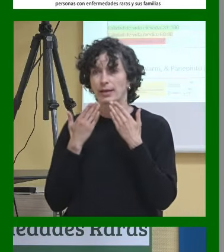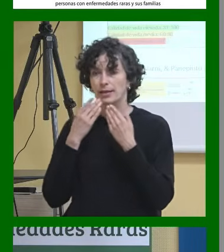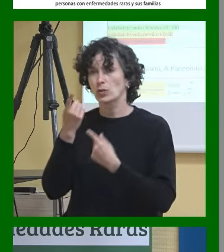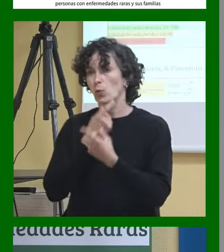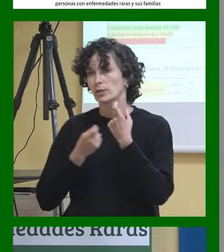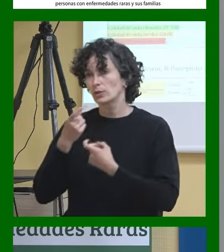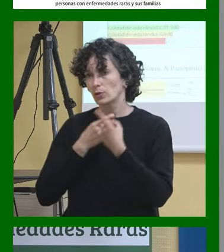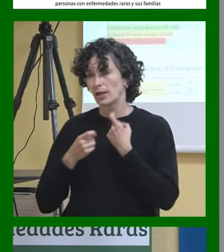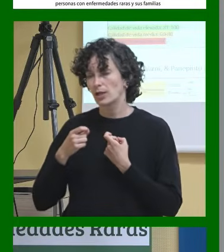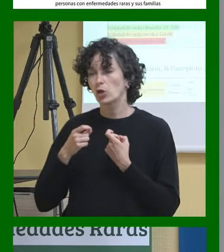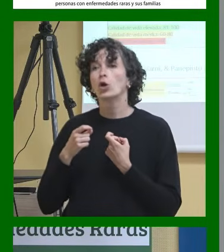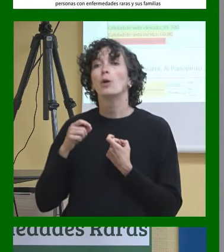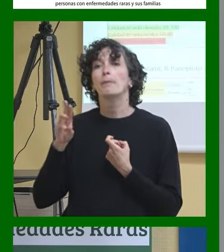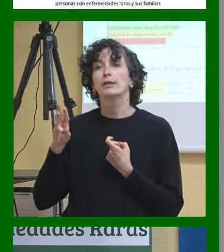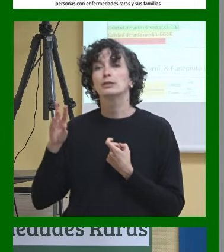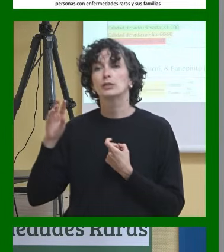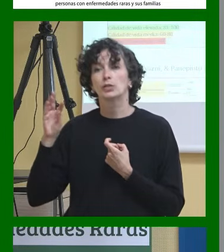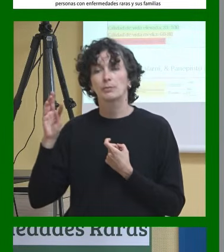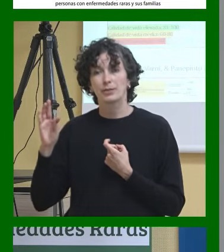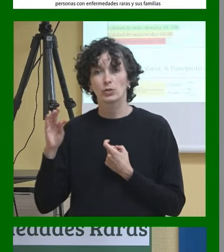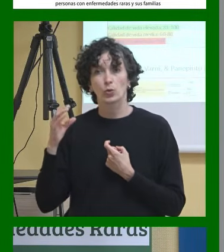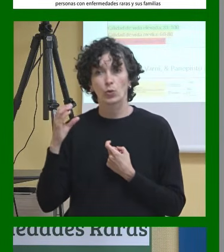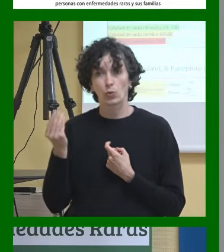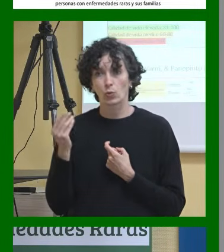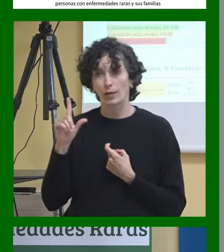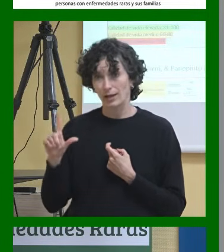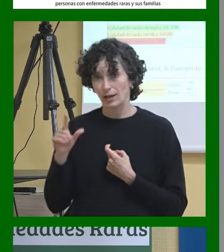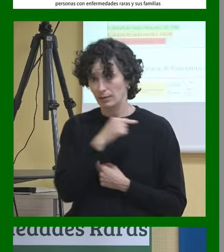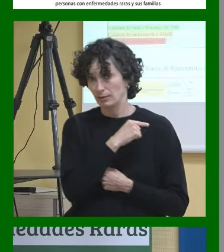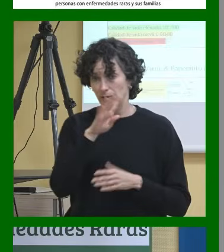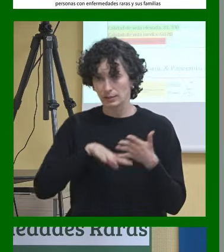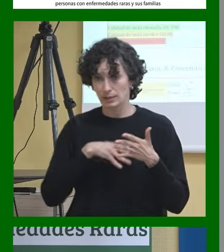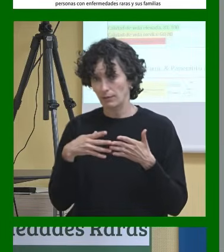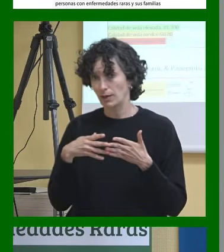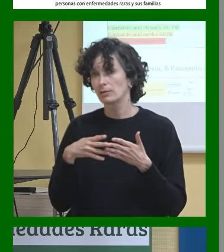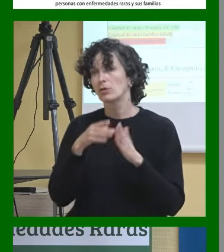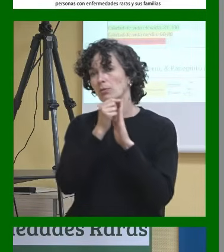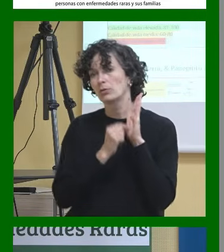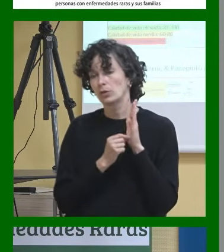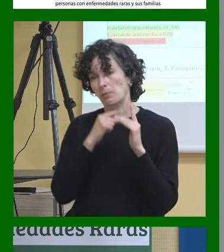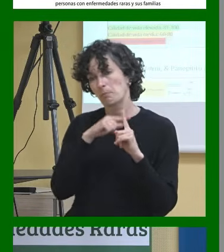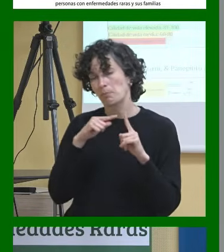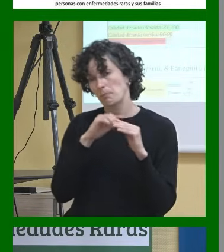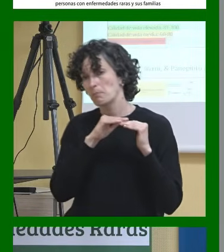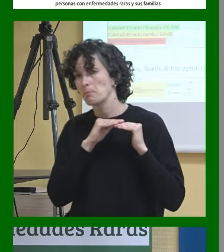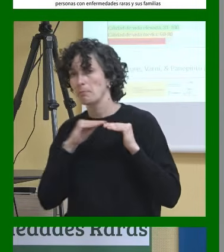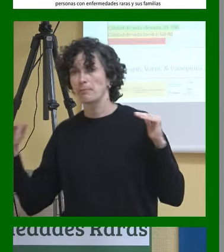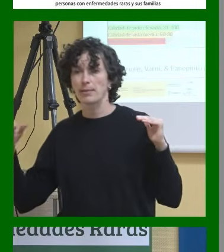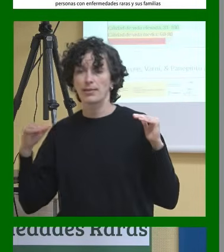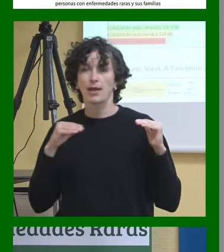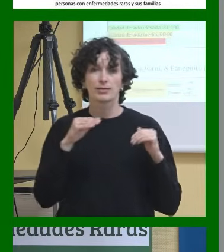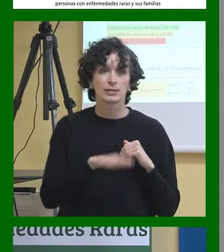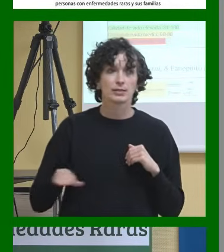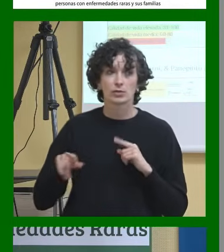PET-SQL, en esta tabla os dejo las puntuaciones medias obtenidas por los niños y los adolescentes y